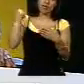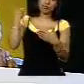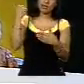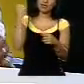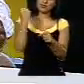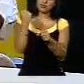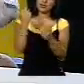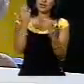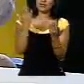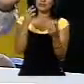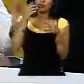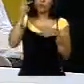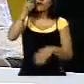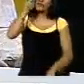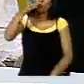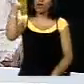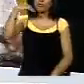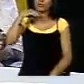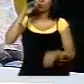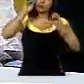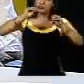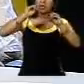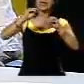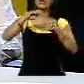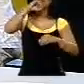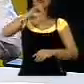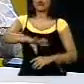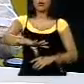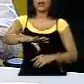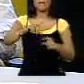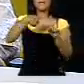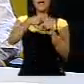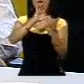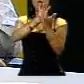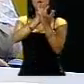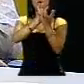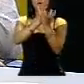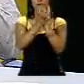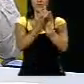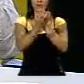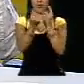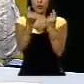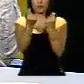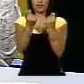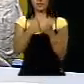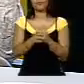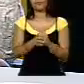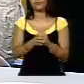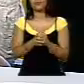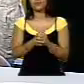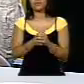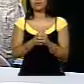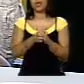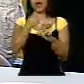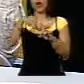misma materia, ¿no? Él daba dos cursos, Historia Contemporánea y Geografía Económica, y yo daba en la otra. Ahora Ramón Guillermo es el jefe de la